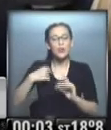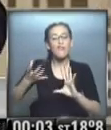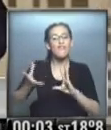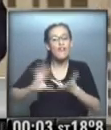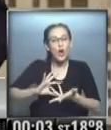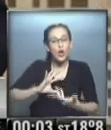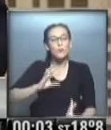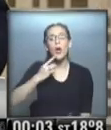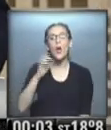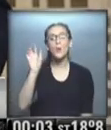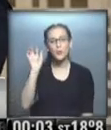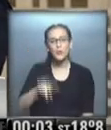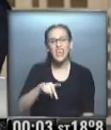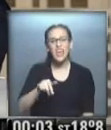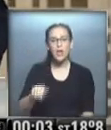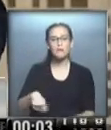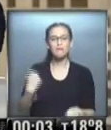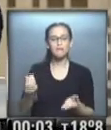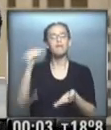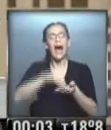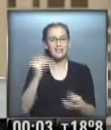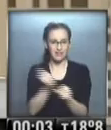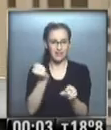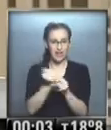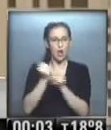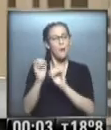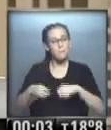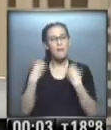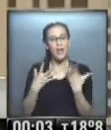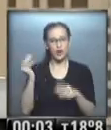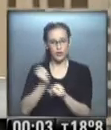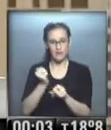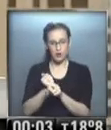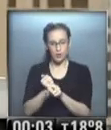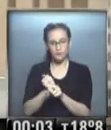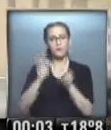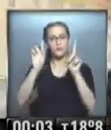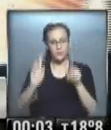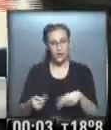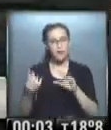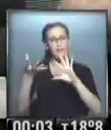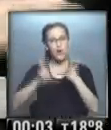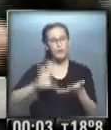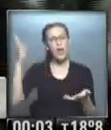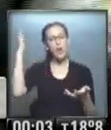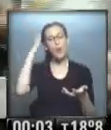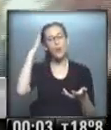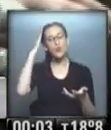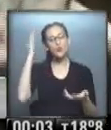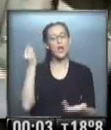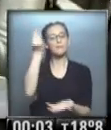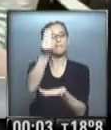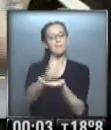generar más y mejores puestos de trabajo. Pero también es una manera de que nuestra cultura esté presente no solo